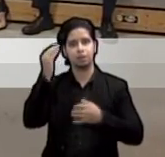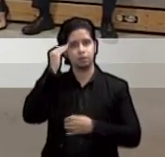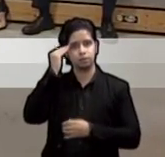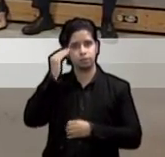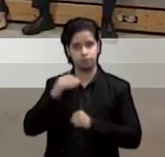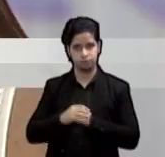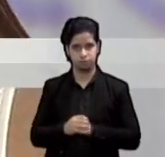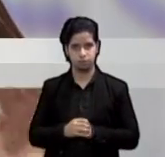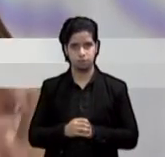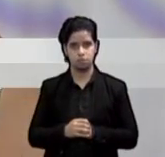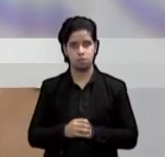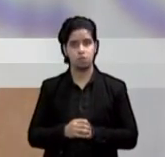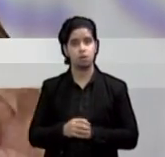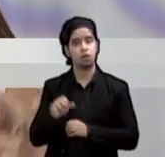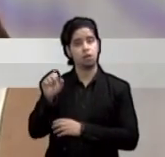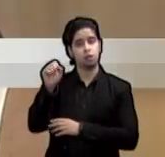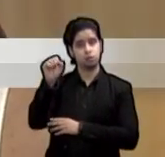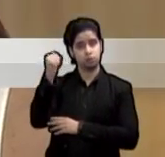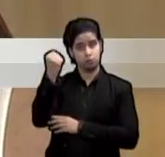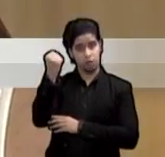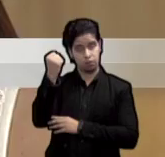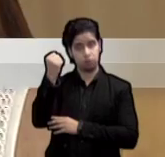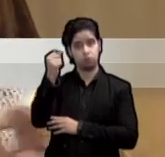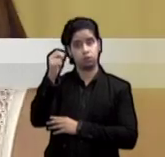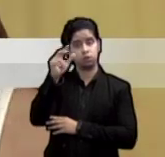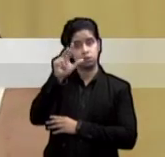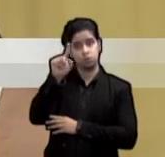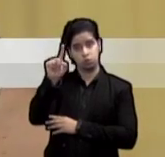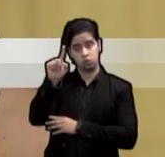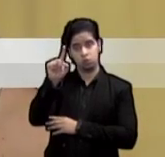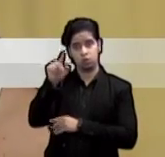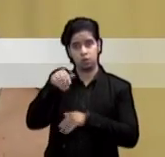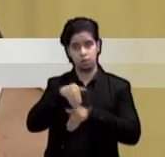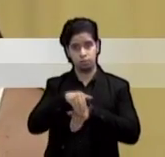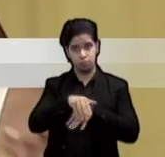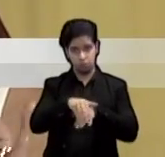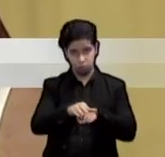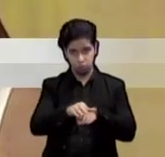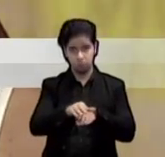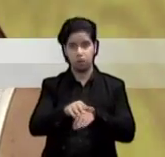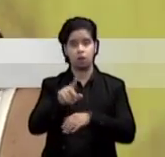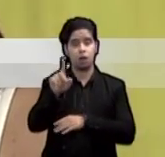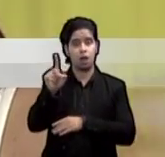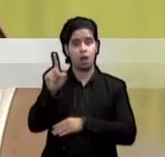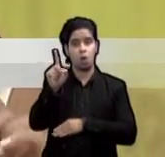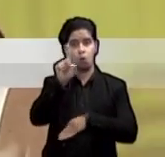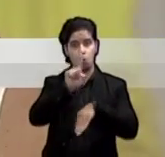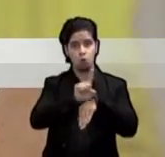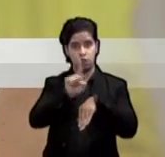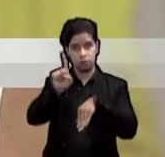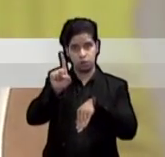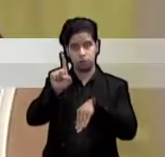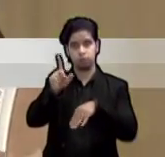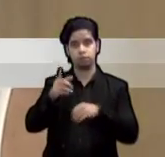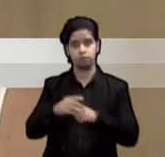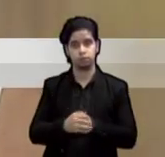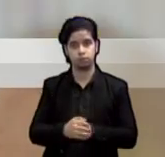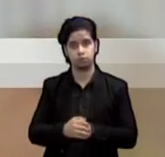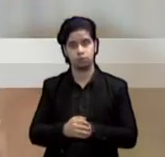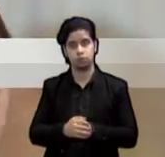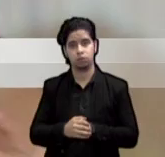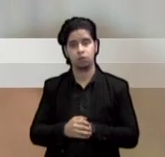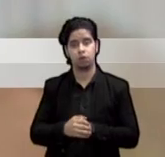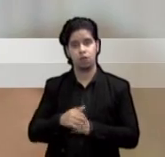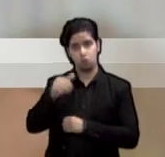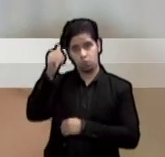21 de marzo a la 1 de la tarde. Así que ya usted lo sabe, el domingo 22 a la